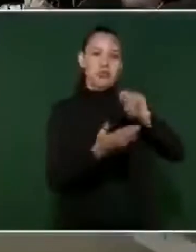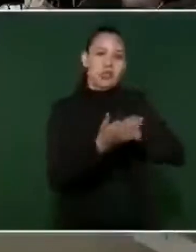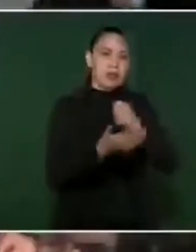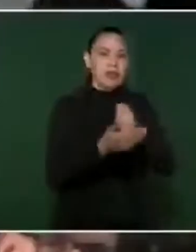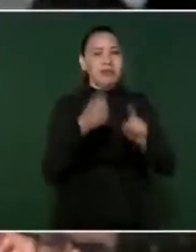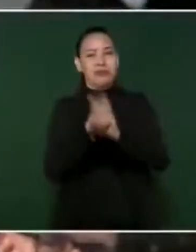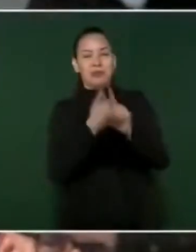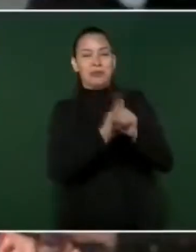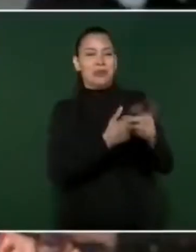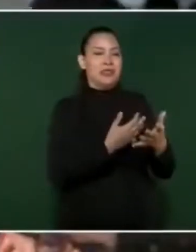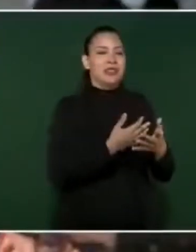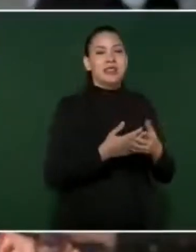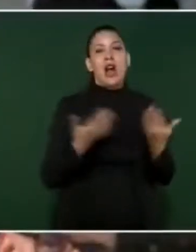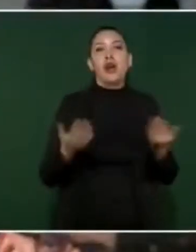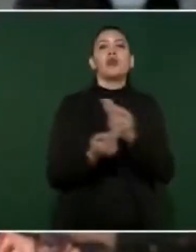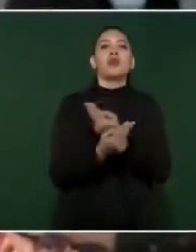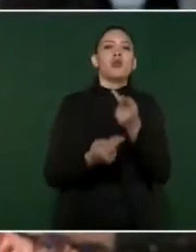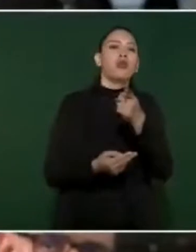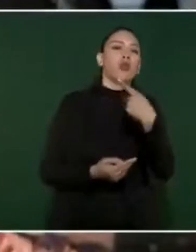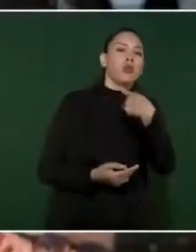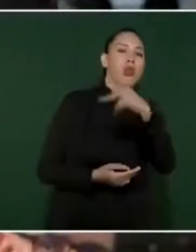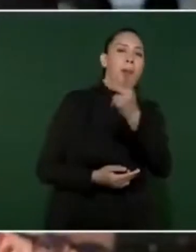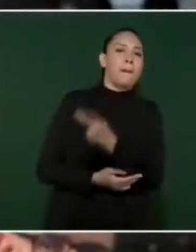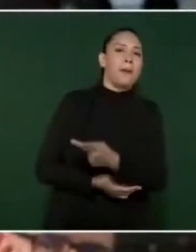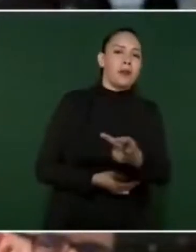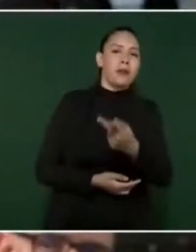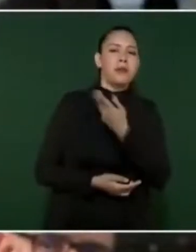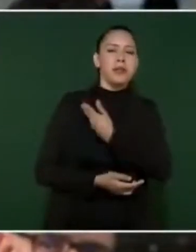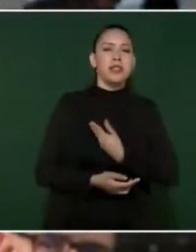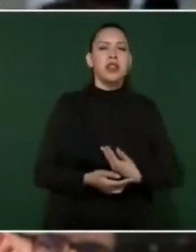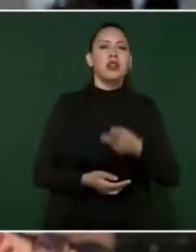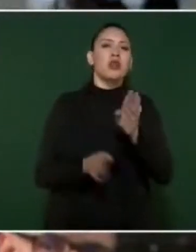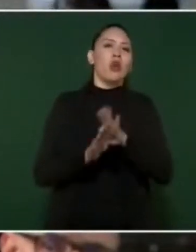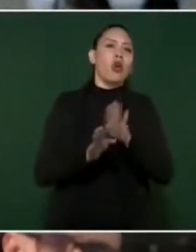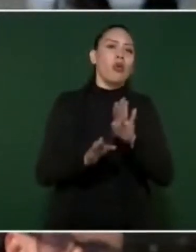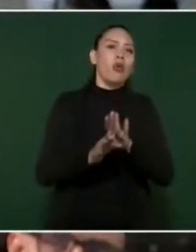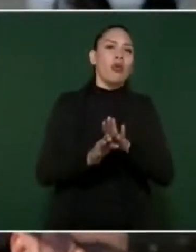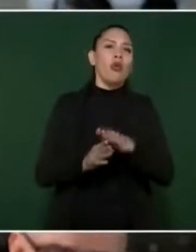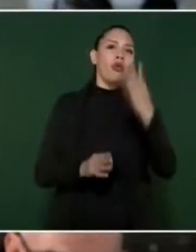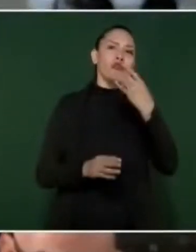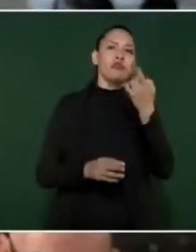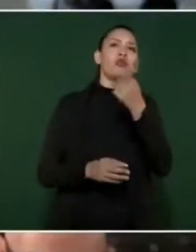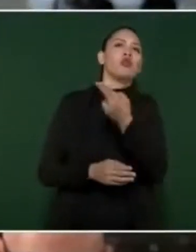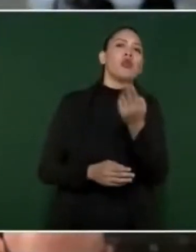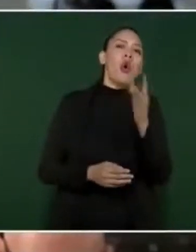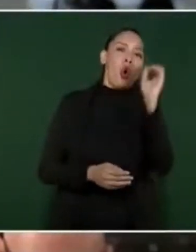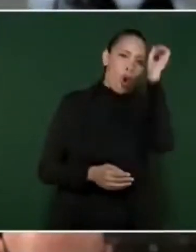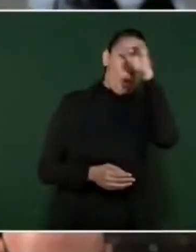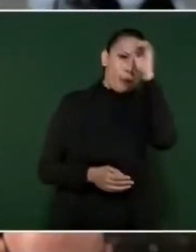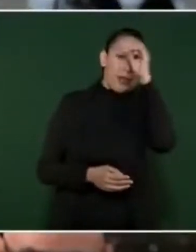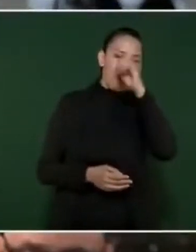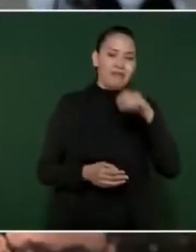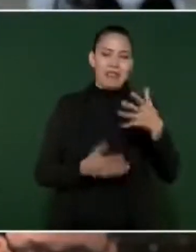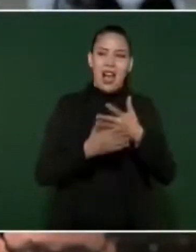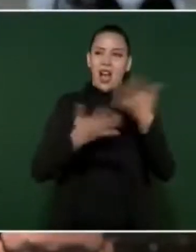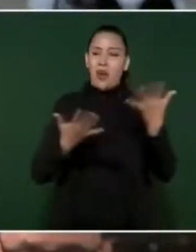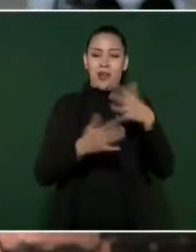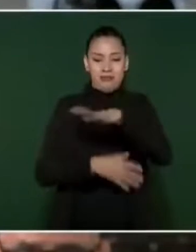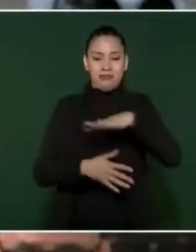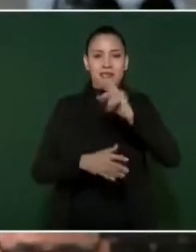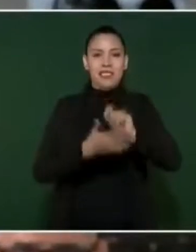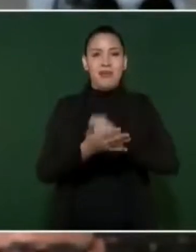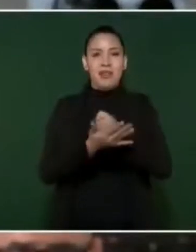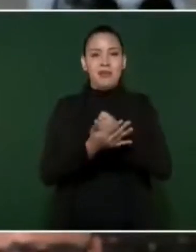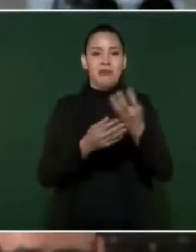mayor participación a nivel nacional? Usted ha mencionado que es un ejemplo, pero ¿cómo evaluar con este contexto que se está dando? Después de